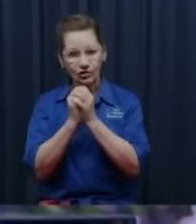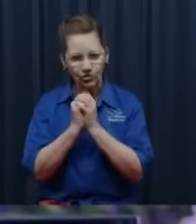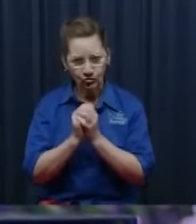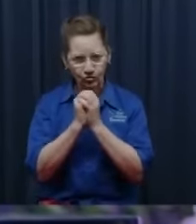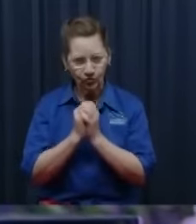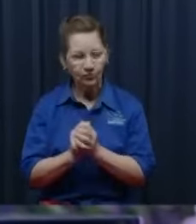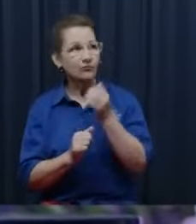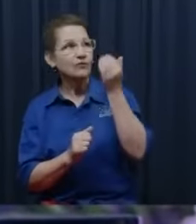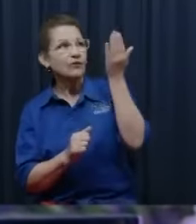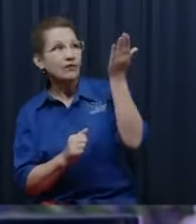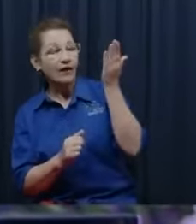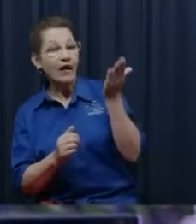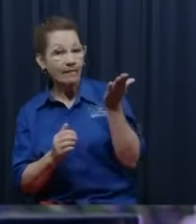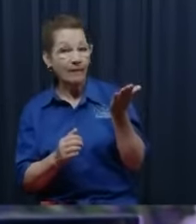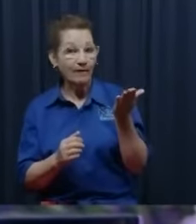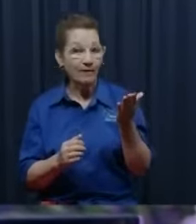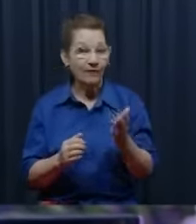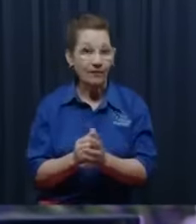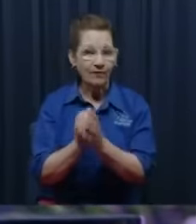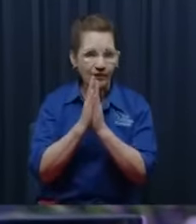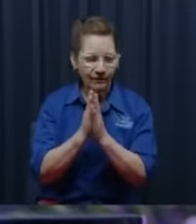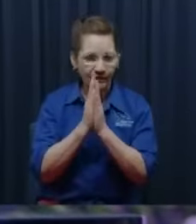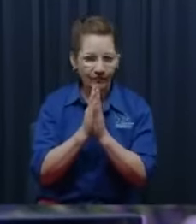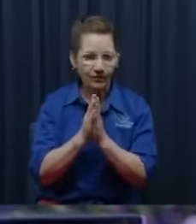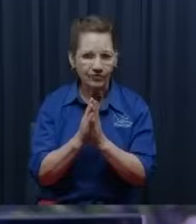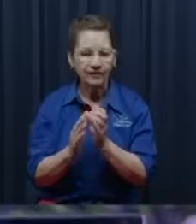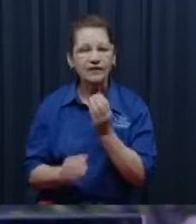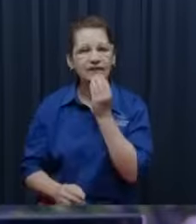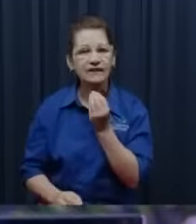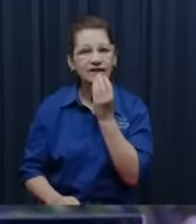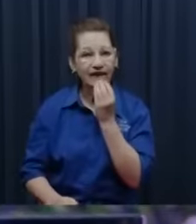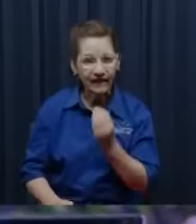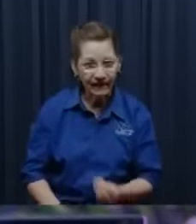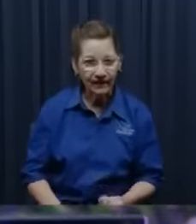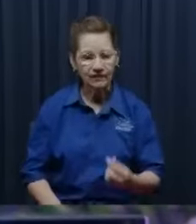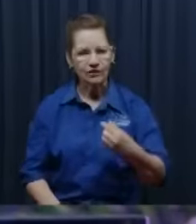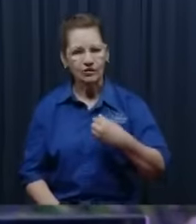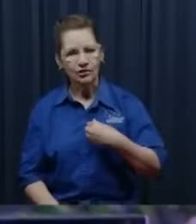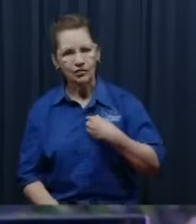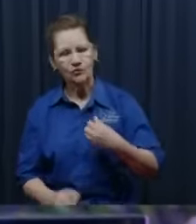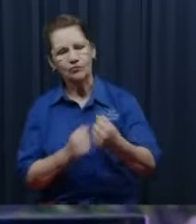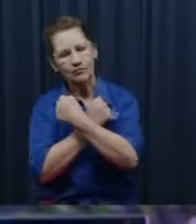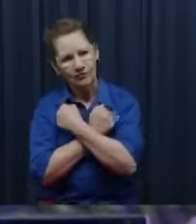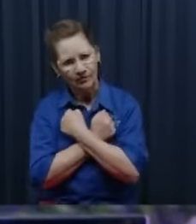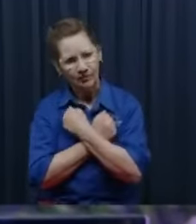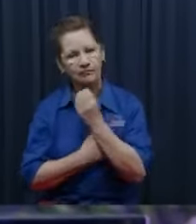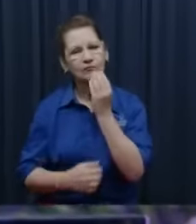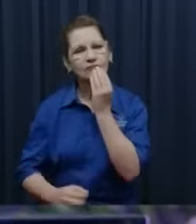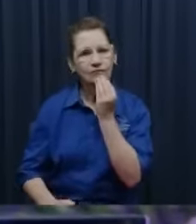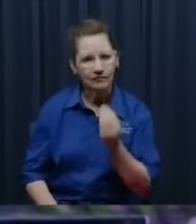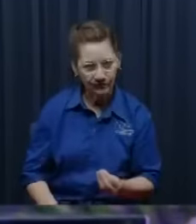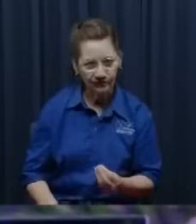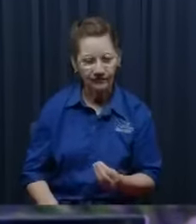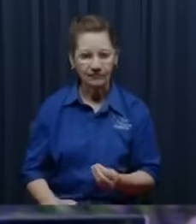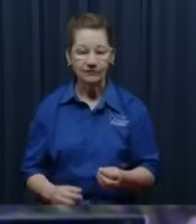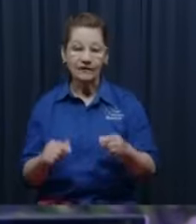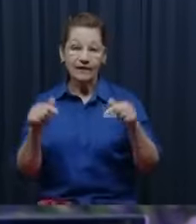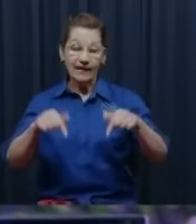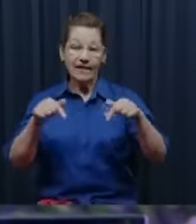como nación Y aprovechando que aquí están representadas diferentes naciones porque vinieron al